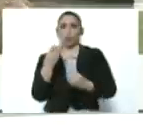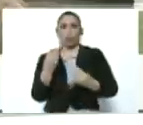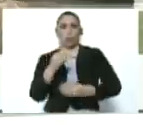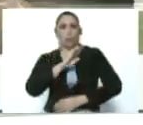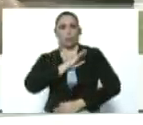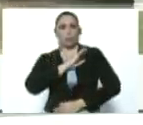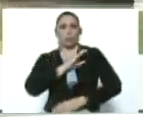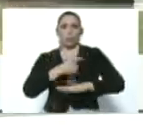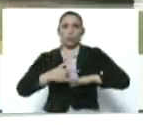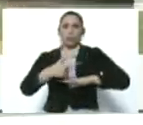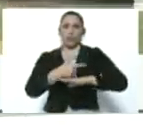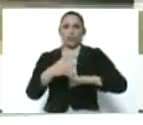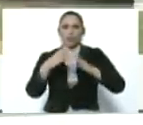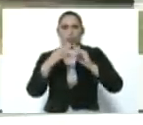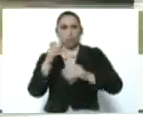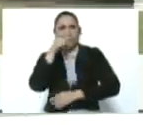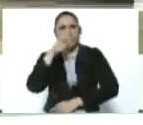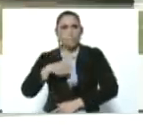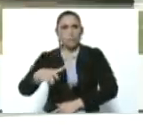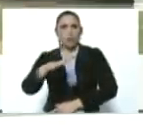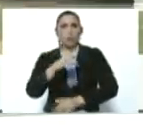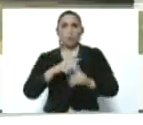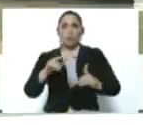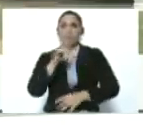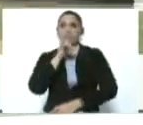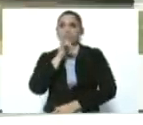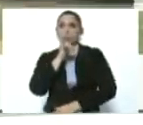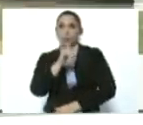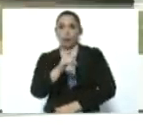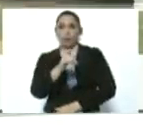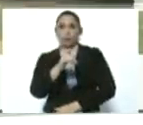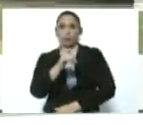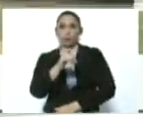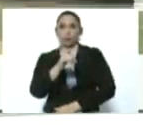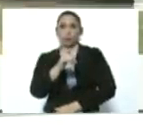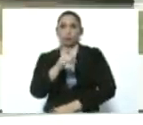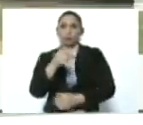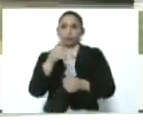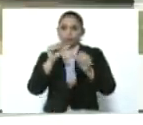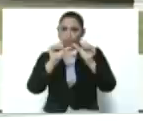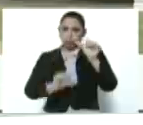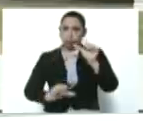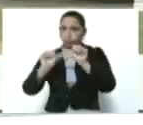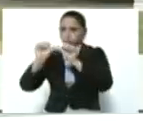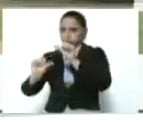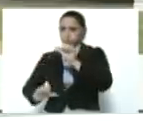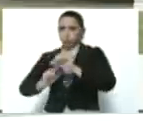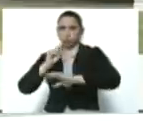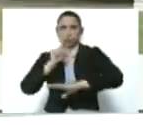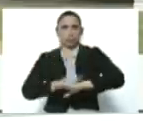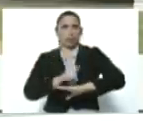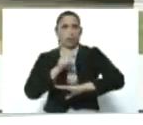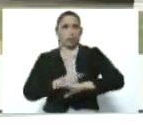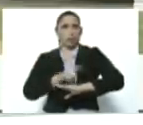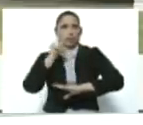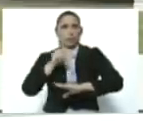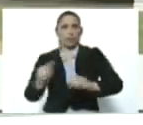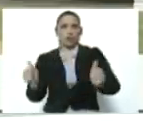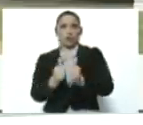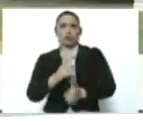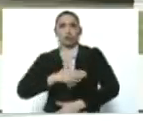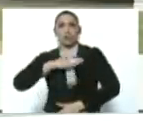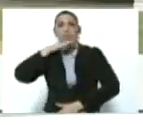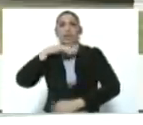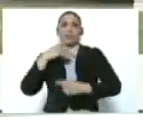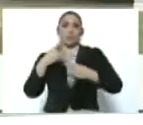con toda la población para informar debidamente a tiempo y con suficientes